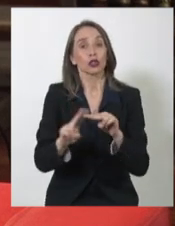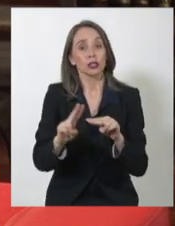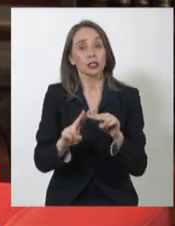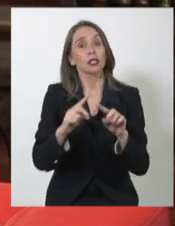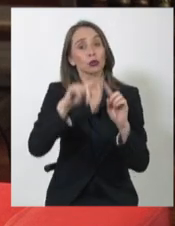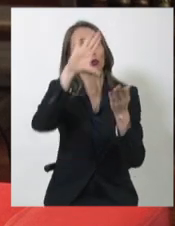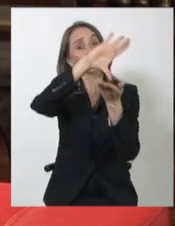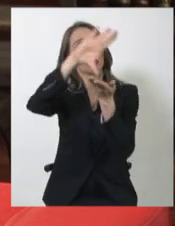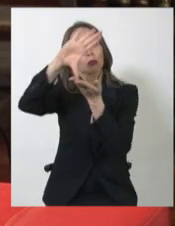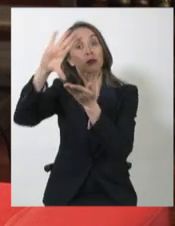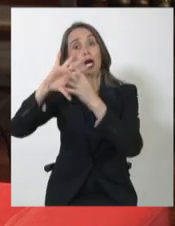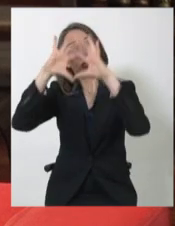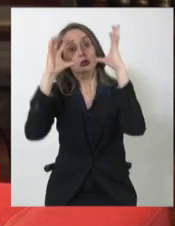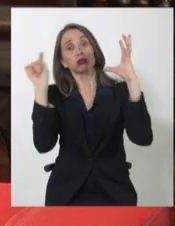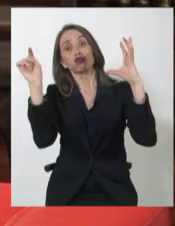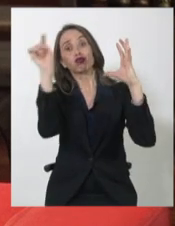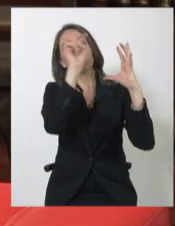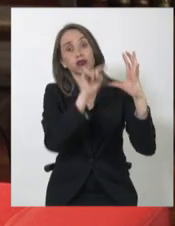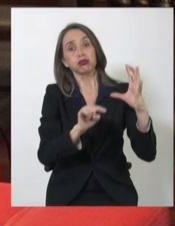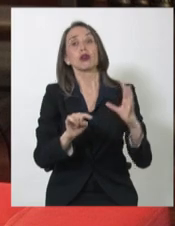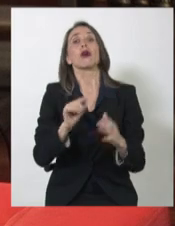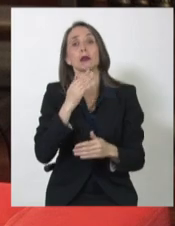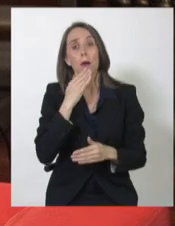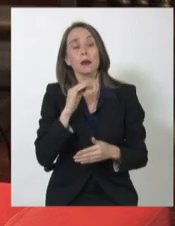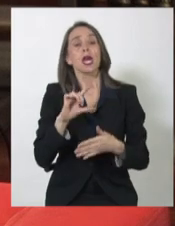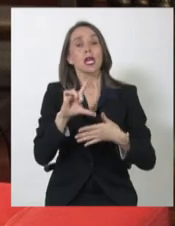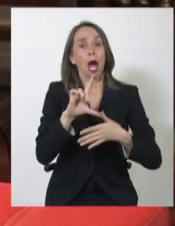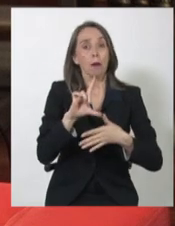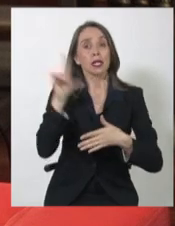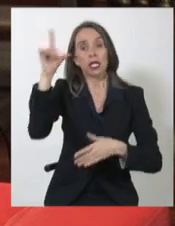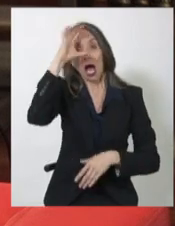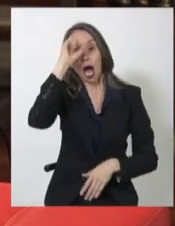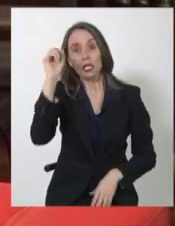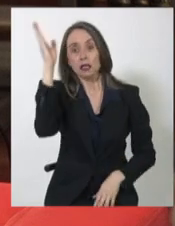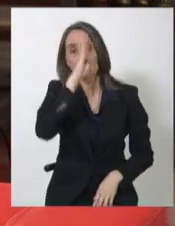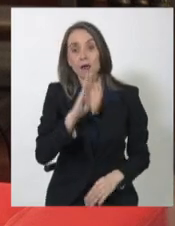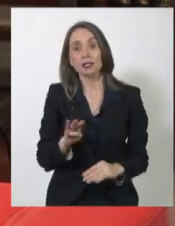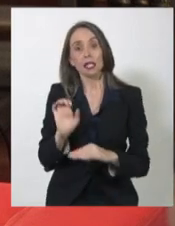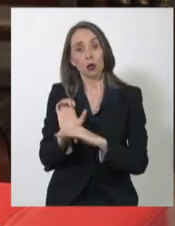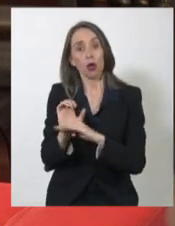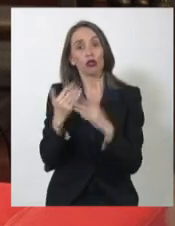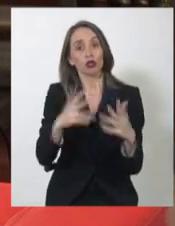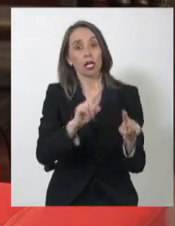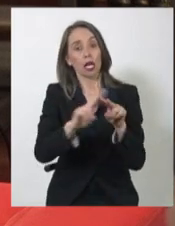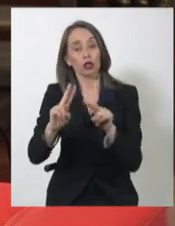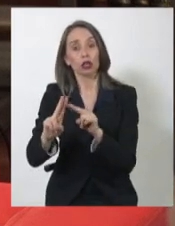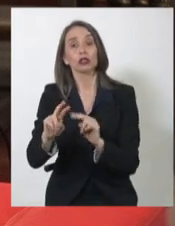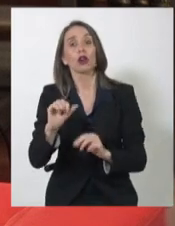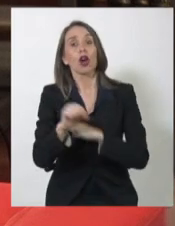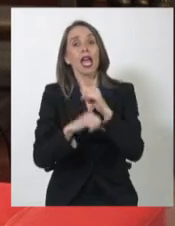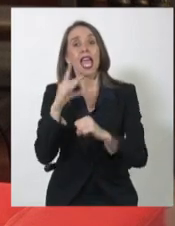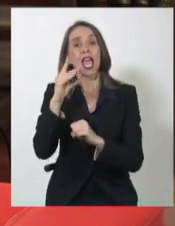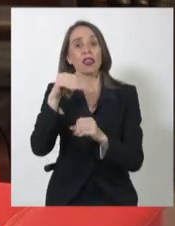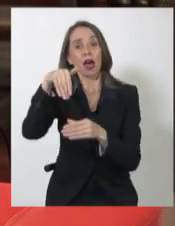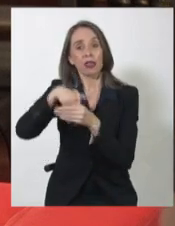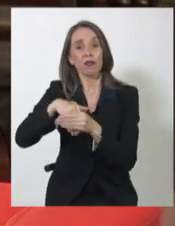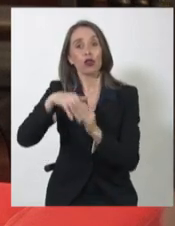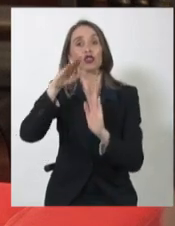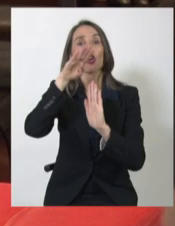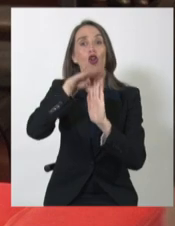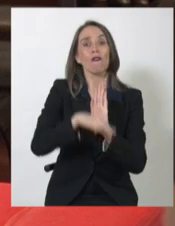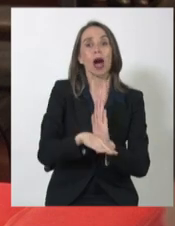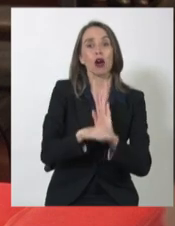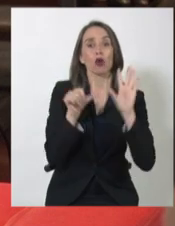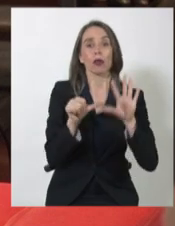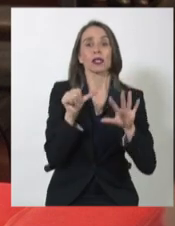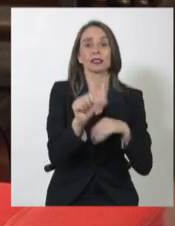varios países, ¿no? En América Latina, en Argentina, en Brasil, en Ecuador, se ha rebajado a 16 años. Yo